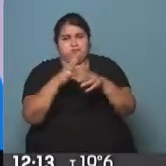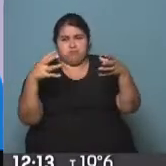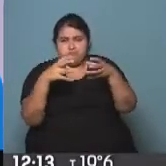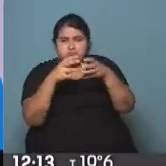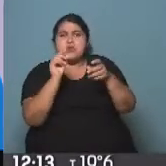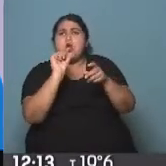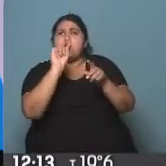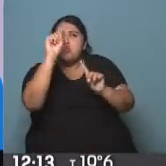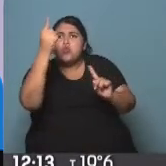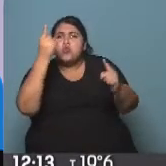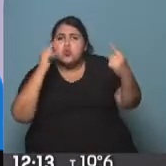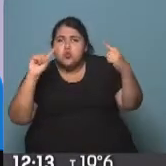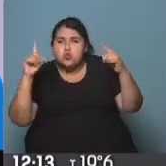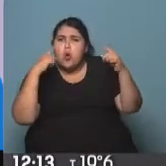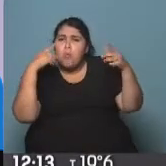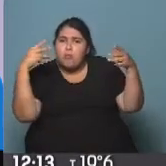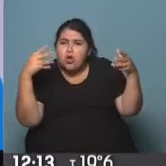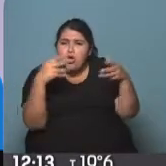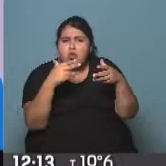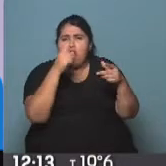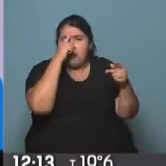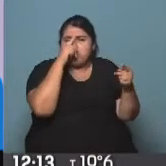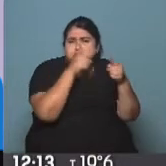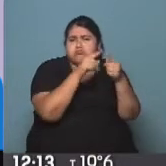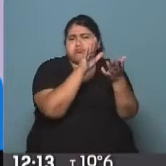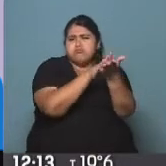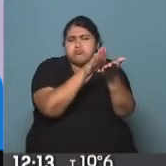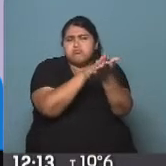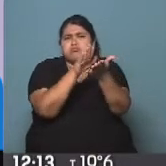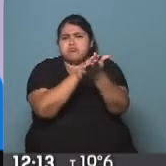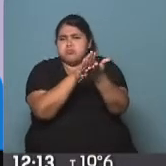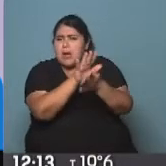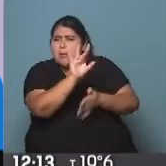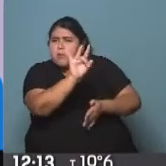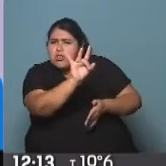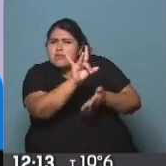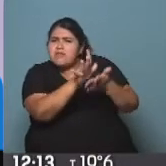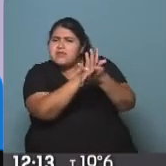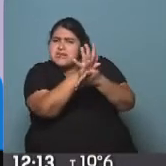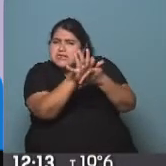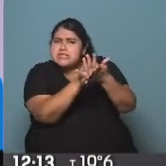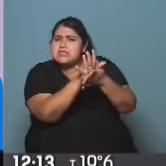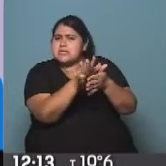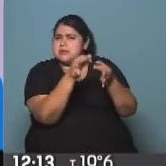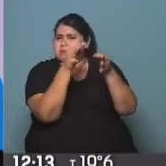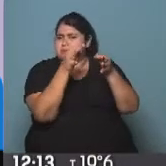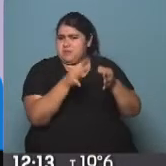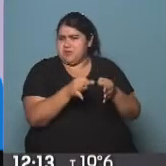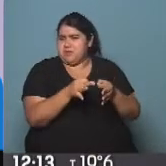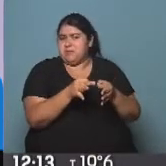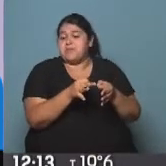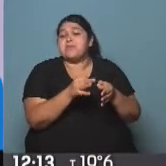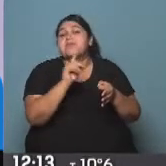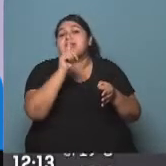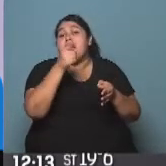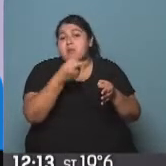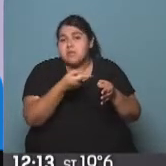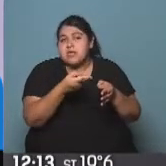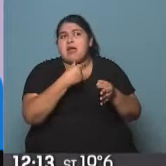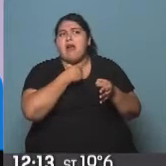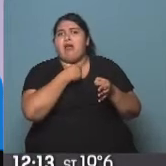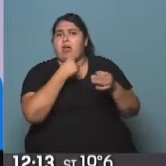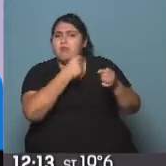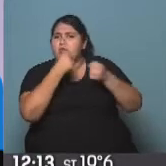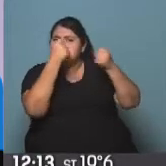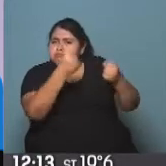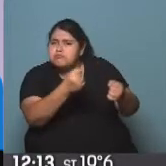interdependiente, con desafíos complejos que requieren que redoblemos nuestros esfuerzos. Redoblemos nuestros esfuerzos